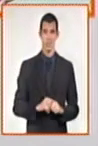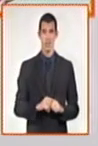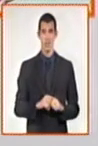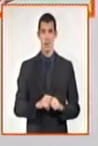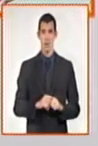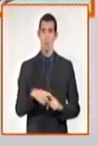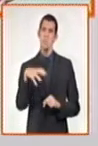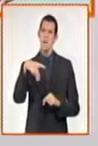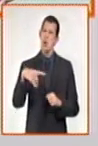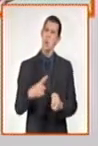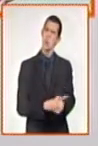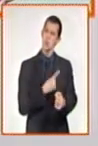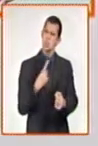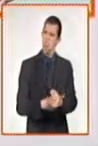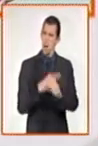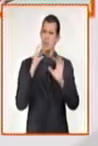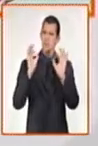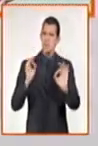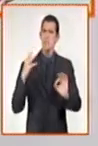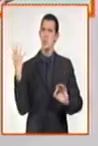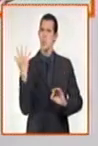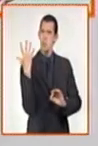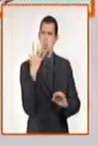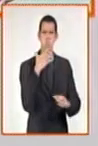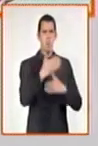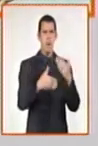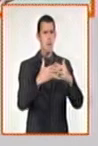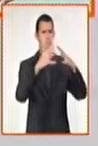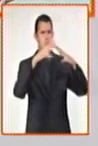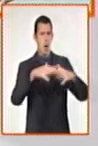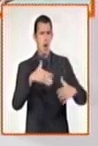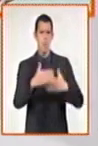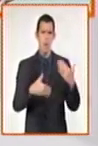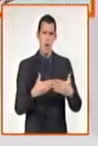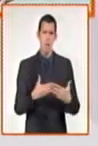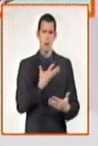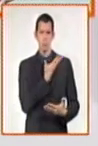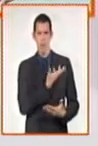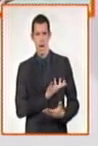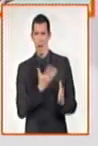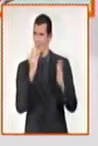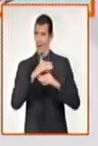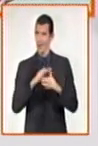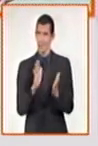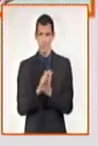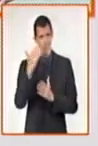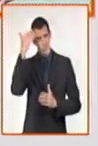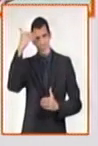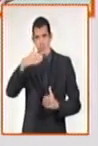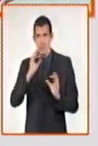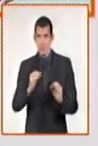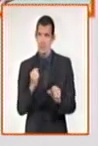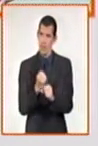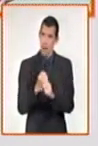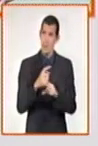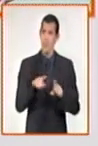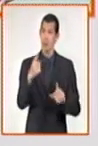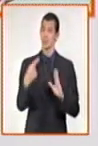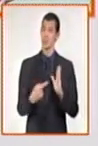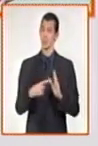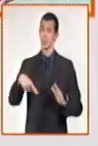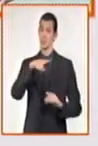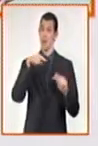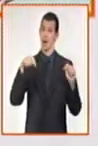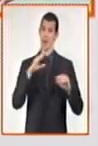menesteres, pero que sin duda hacía años no pasaba un huracán de estas características por el territorio pinareño. Por lo tanto,